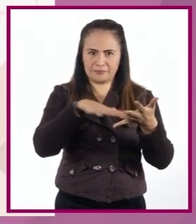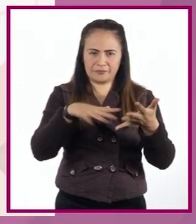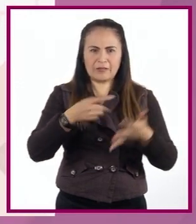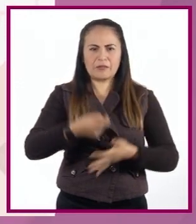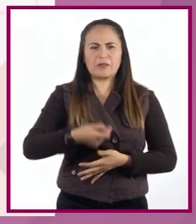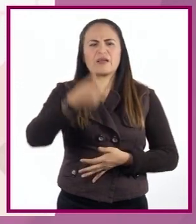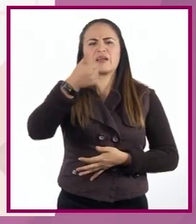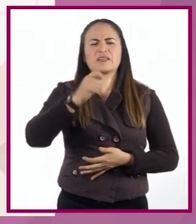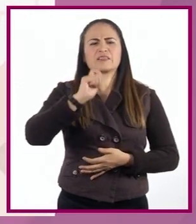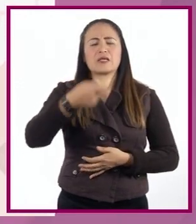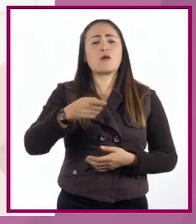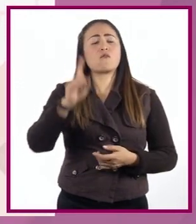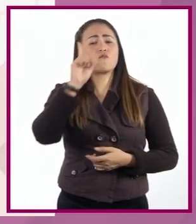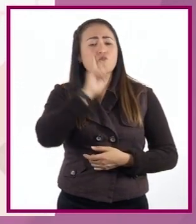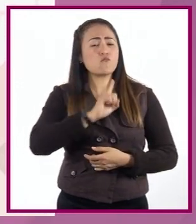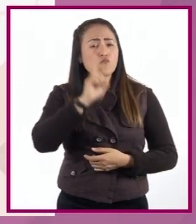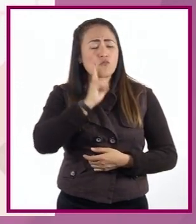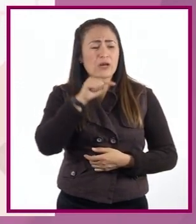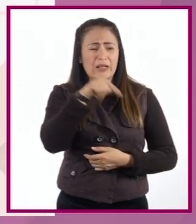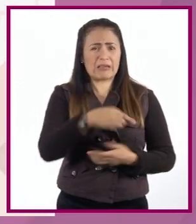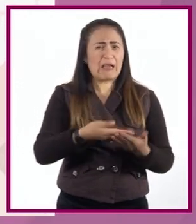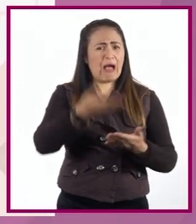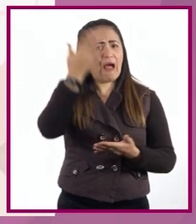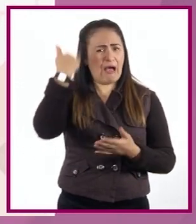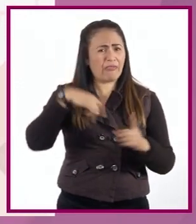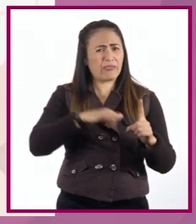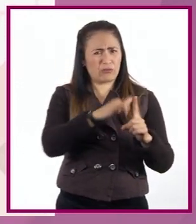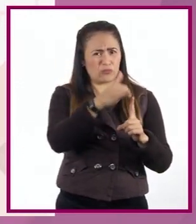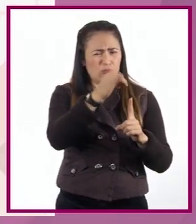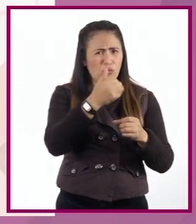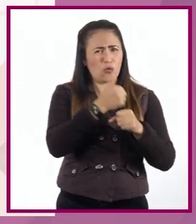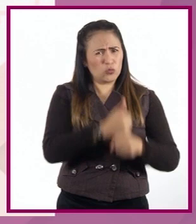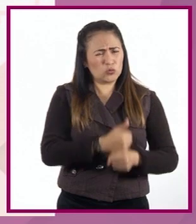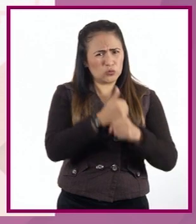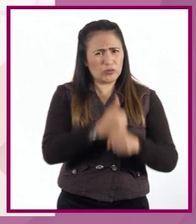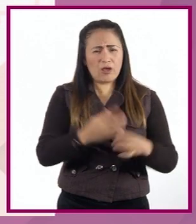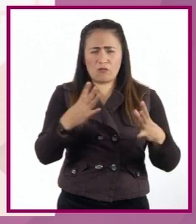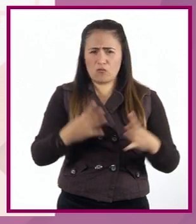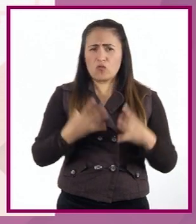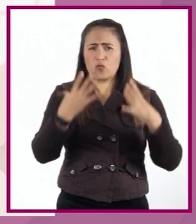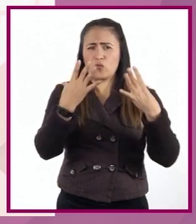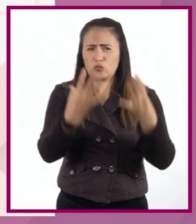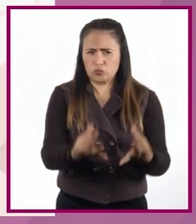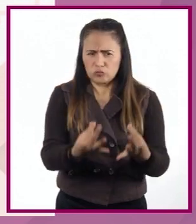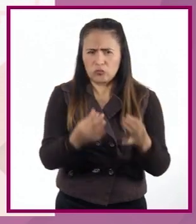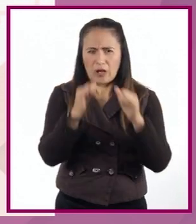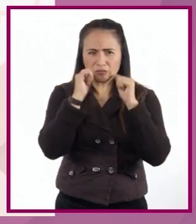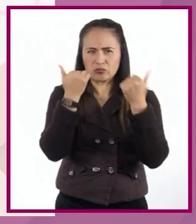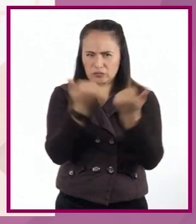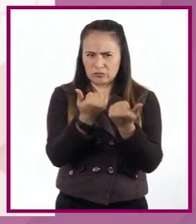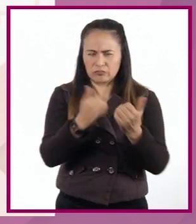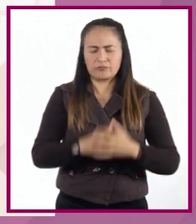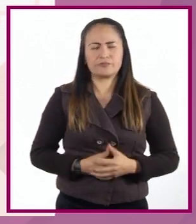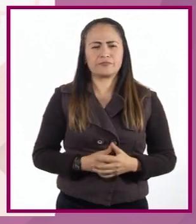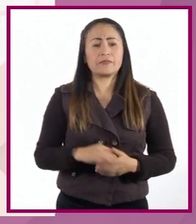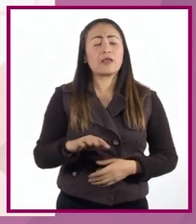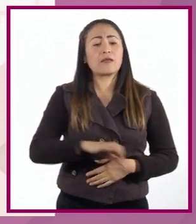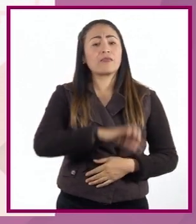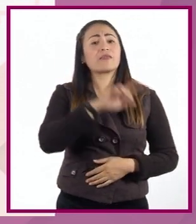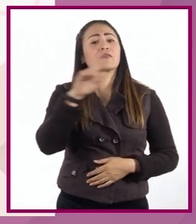una joven afectada por el bullying ha creado la Fundación En Movimiento. Posteriormente, se dice que